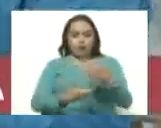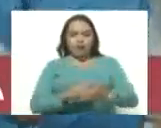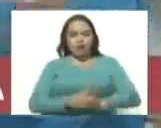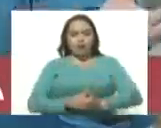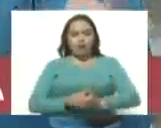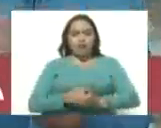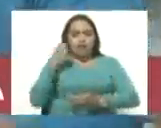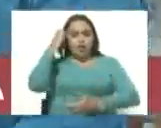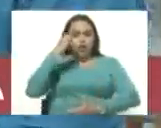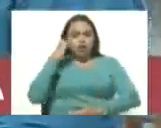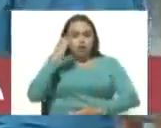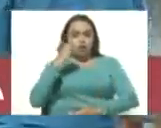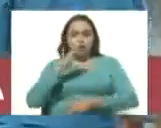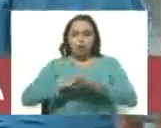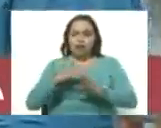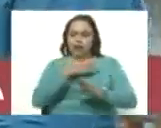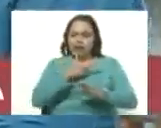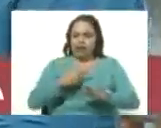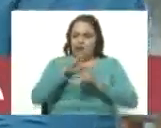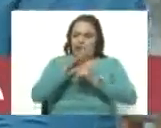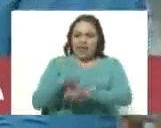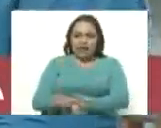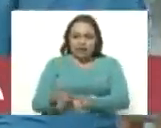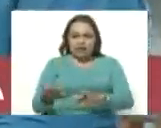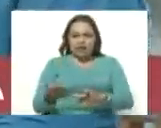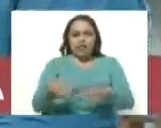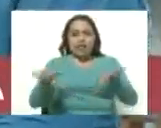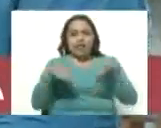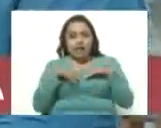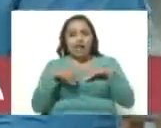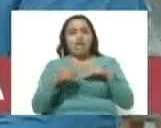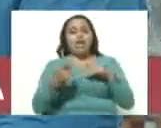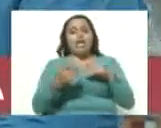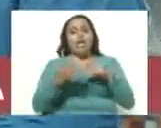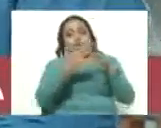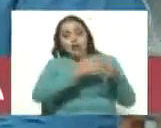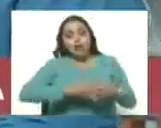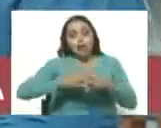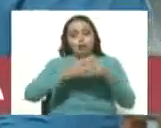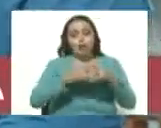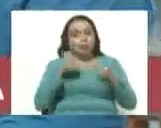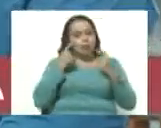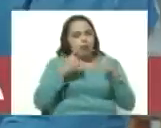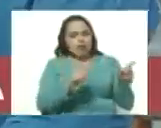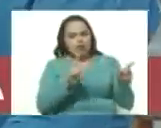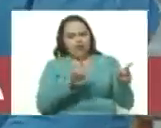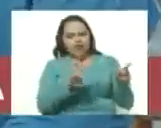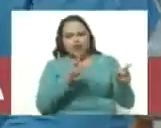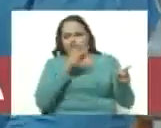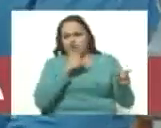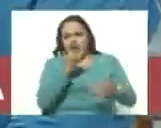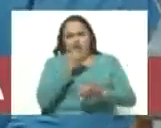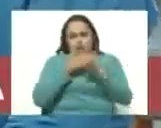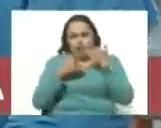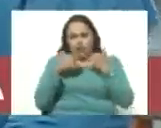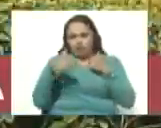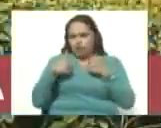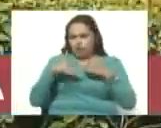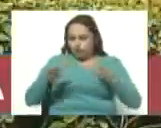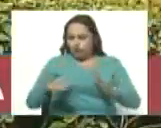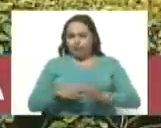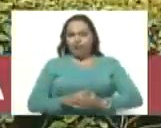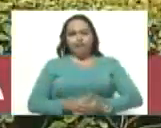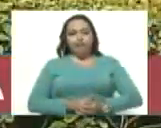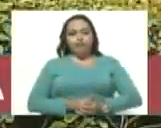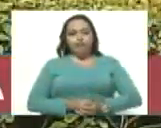en europa por su vasallaje a a eeuu pareciera que no era tan así no no tan equivocados que estábamos nosotros pero